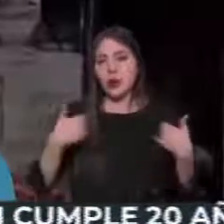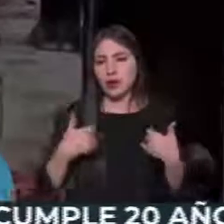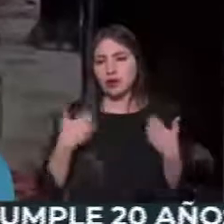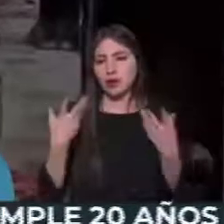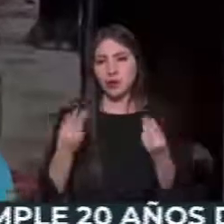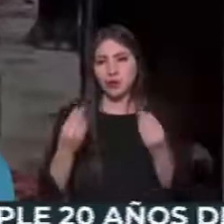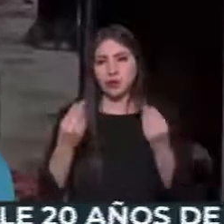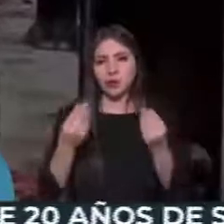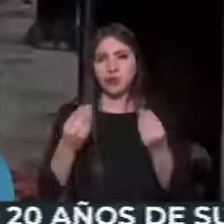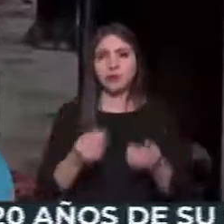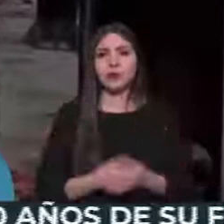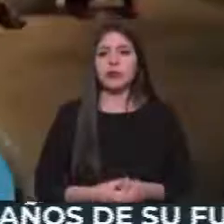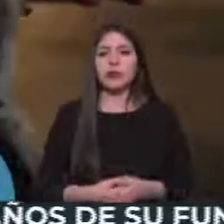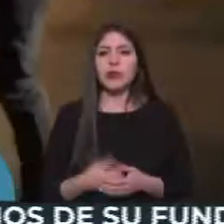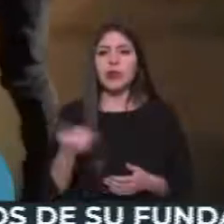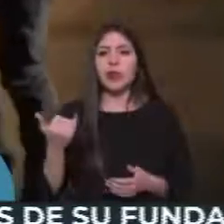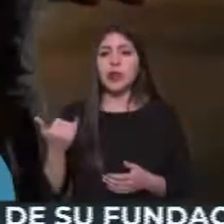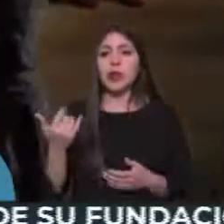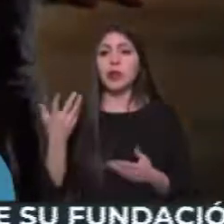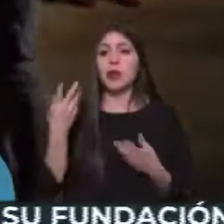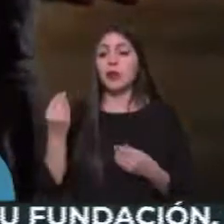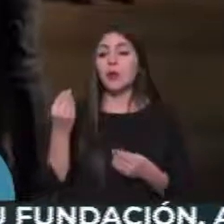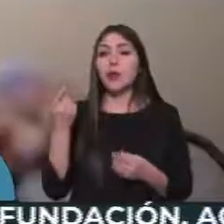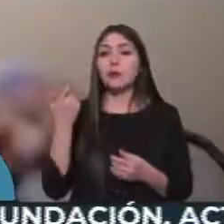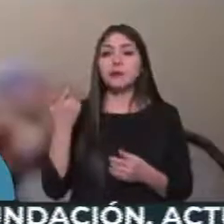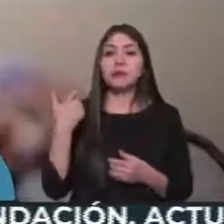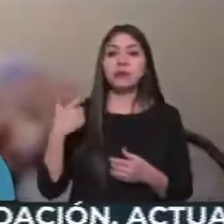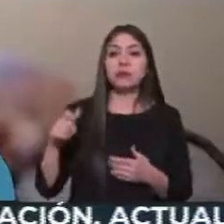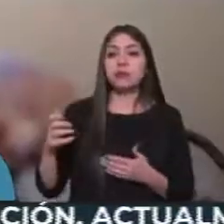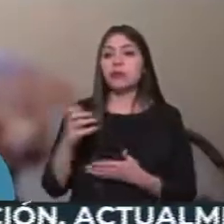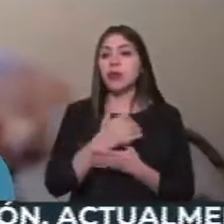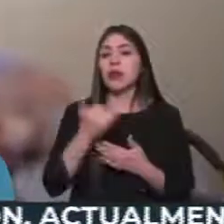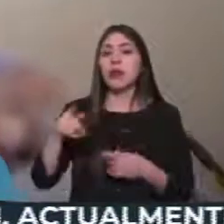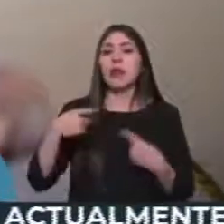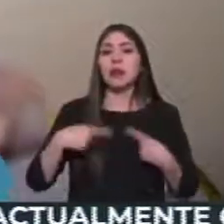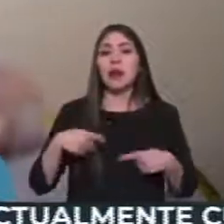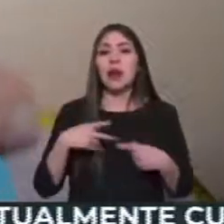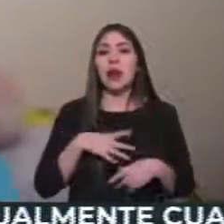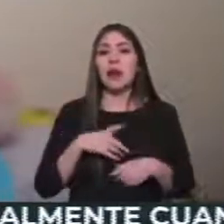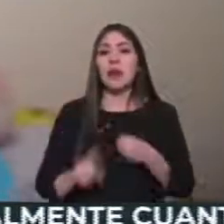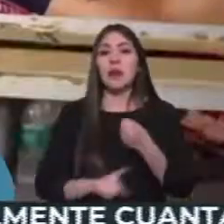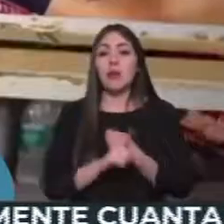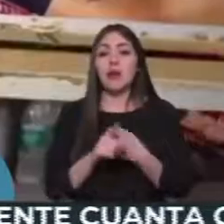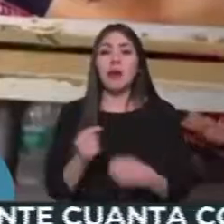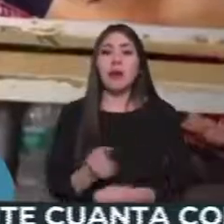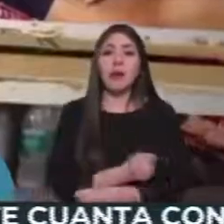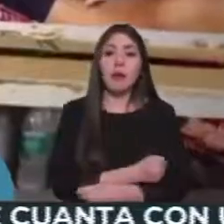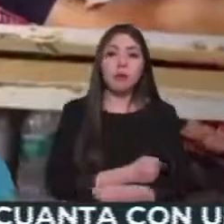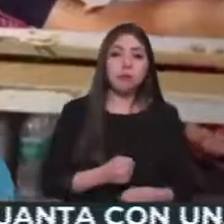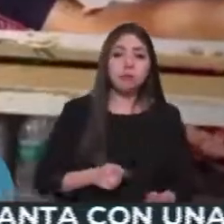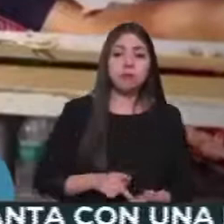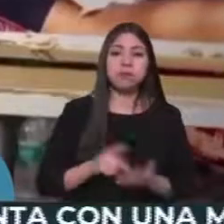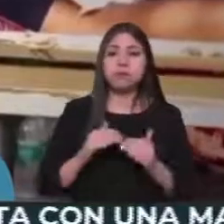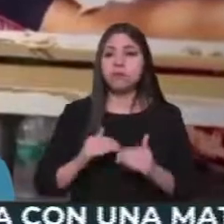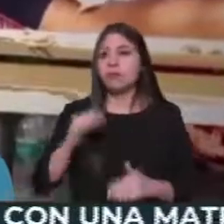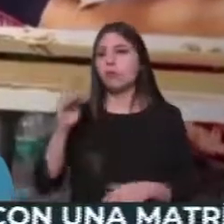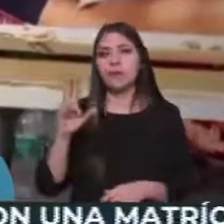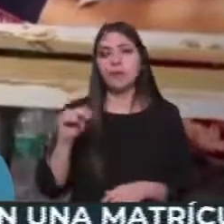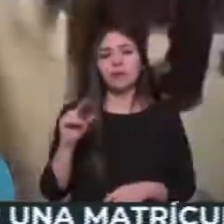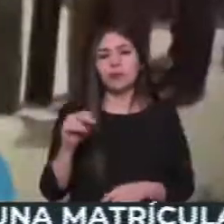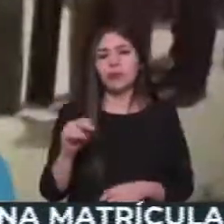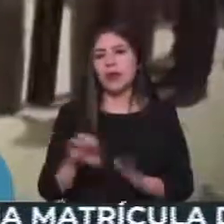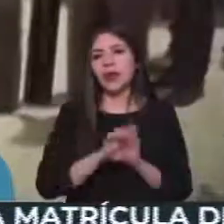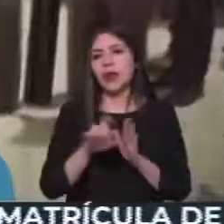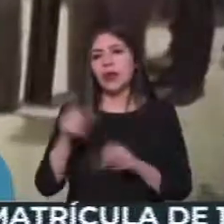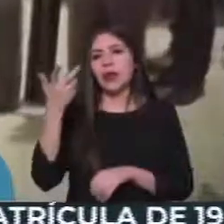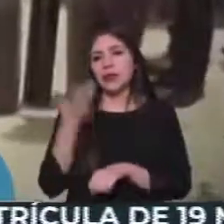de bajos ingresos. Entonces, vamos, problemas de sobrepeso y obesidad todavía no están tan presentes como sí lo están, por ejemplo, en